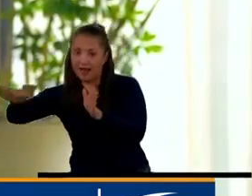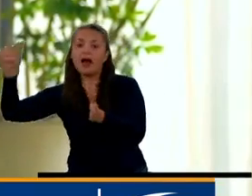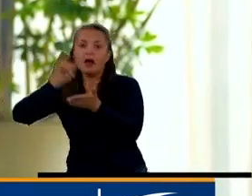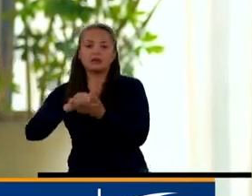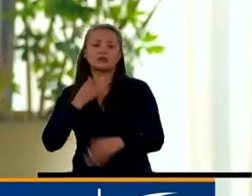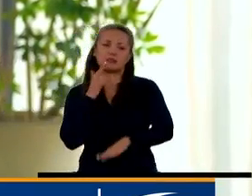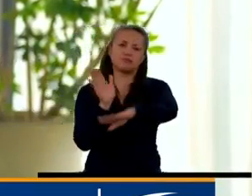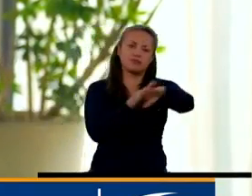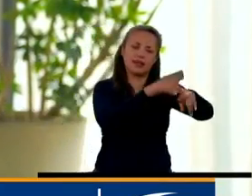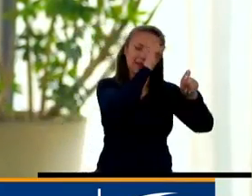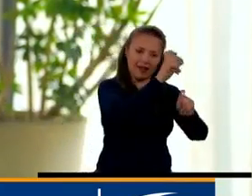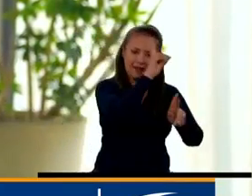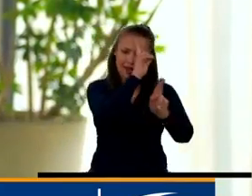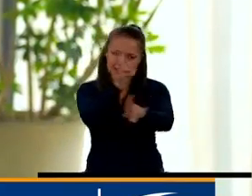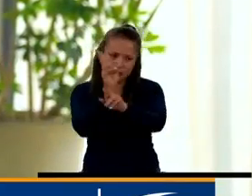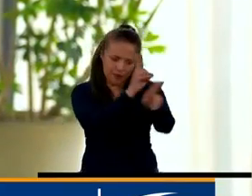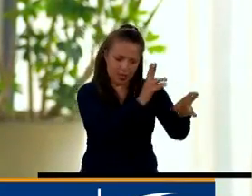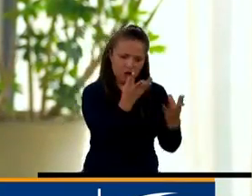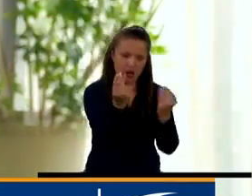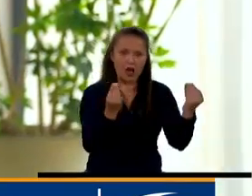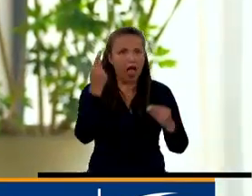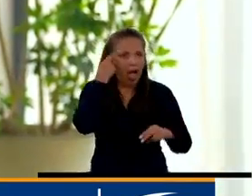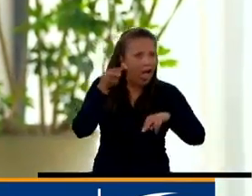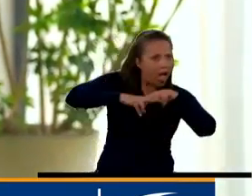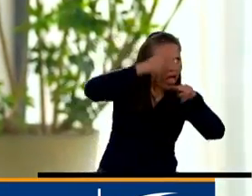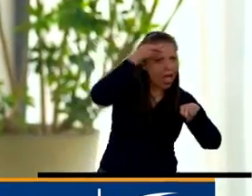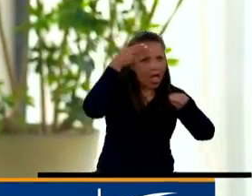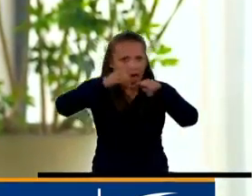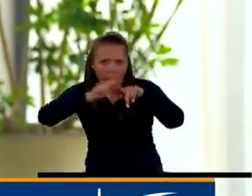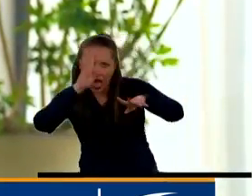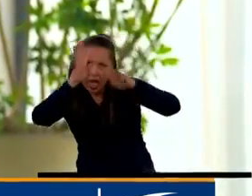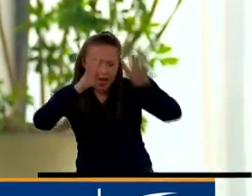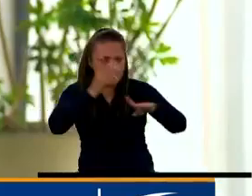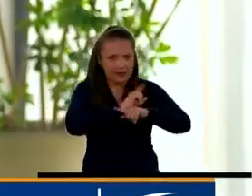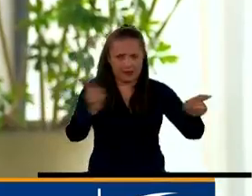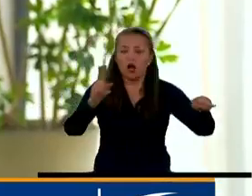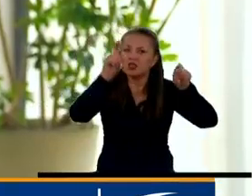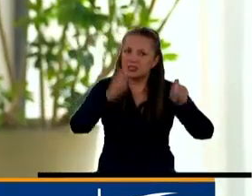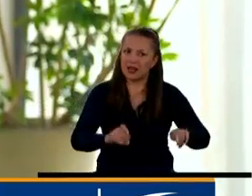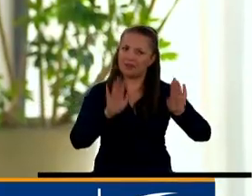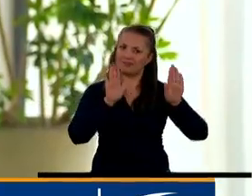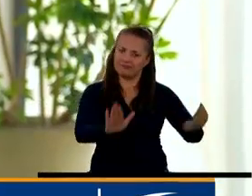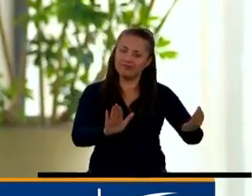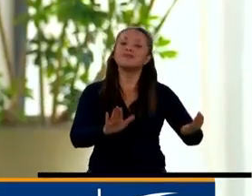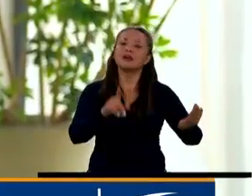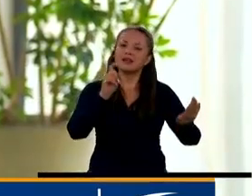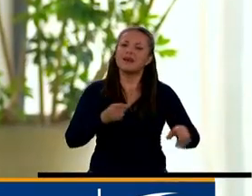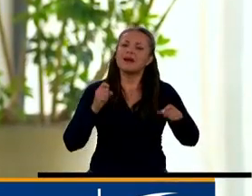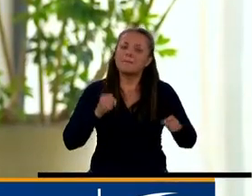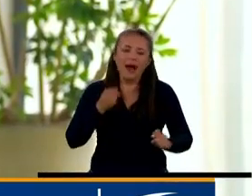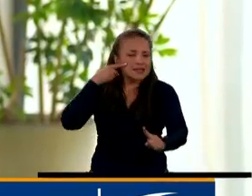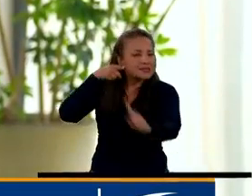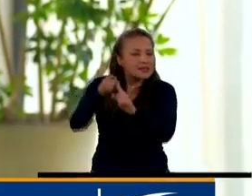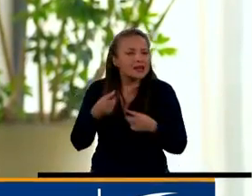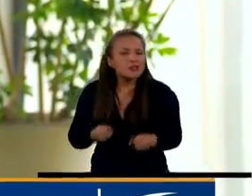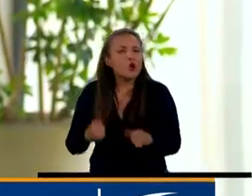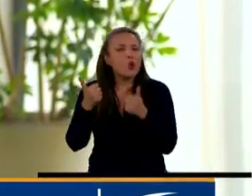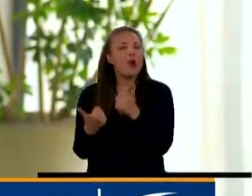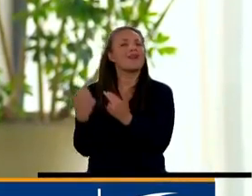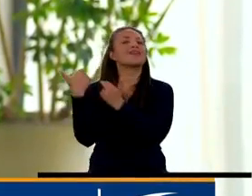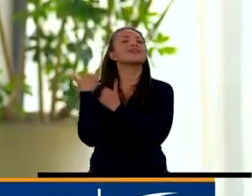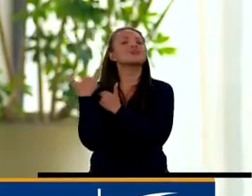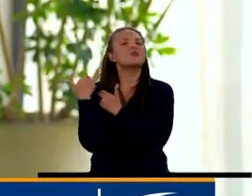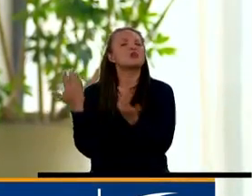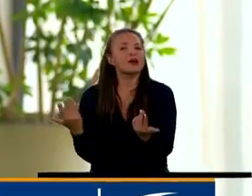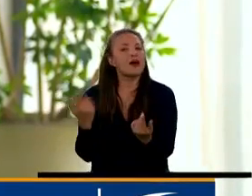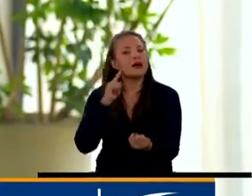políticos y para que cesen las especulaciones nuestros esfuerzos se deben centrar en la gran responsabilidad que tenemos de